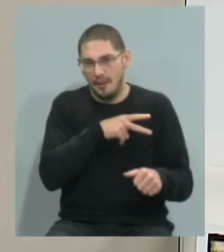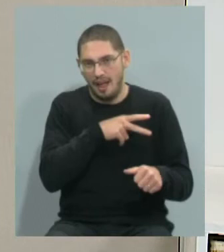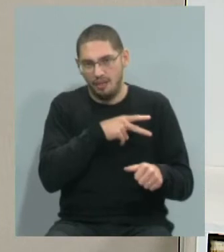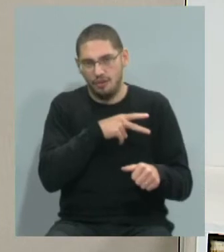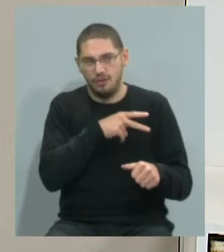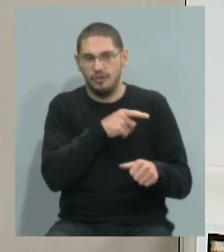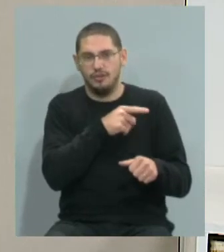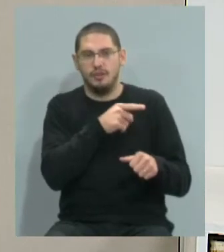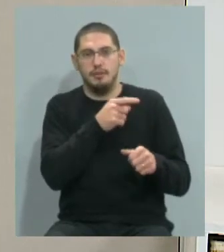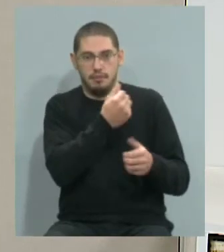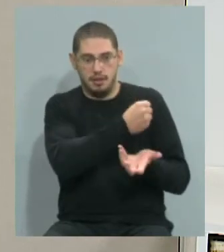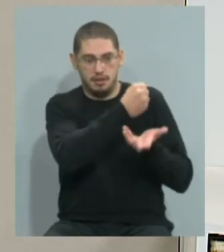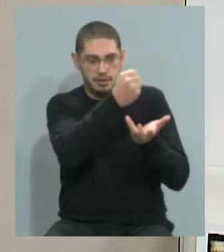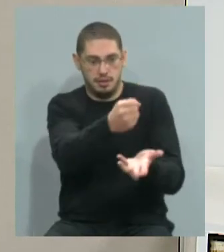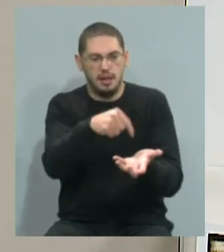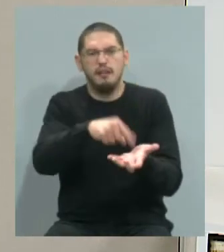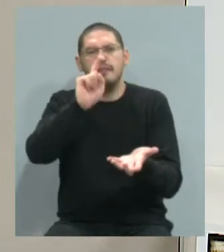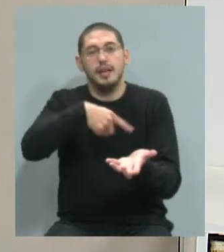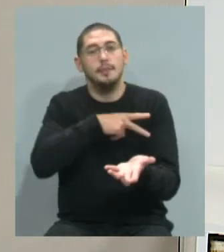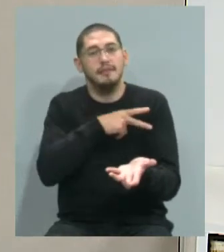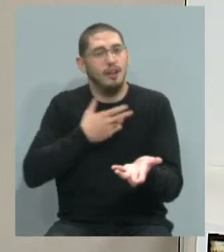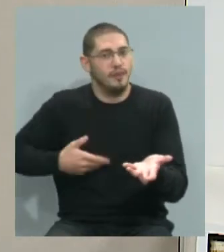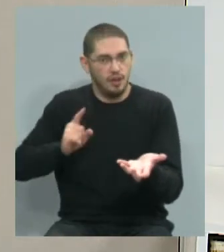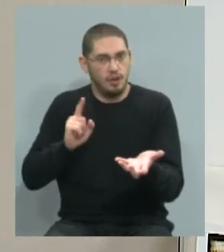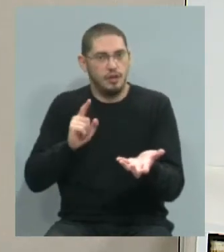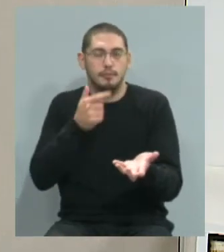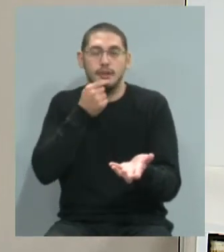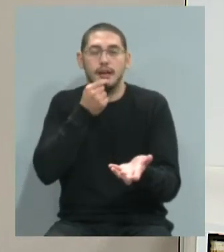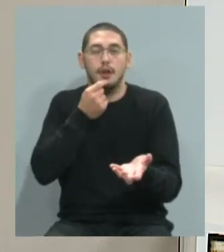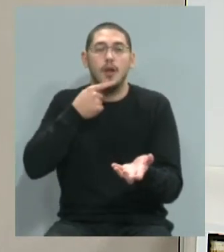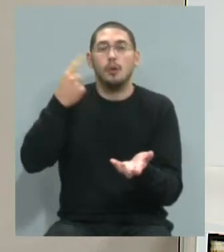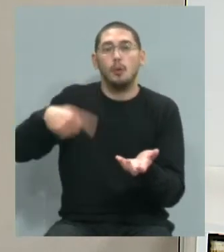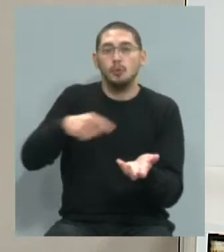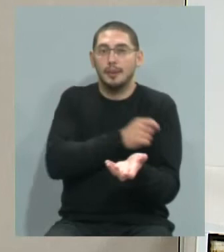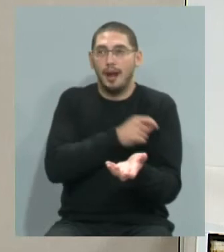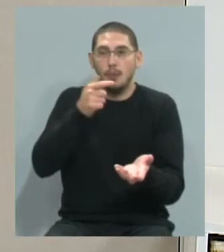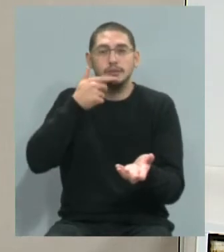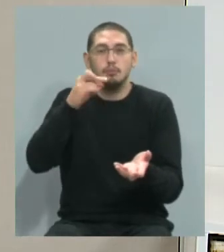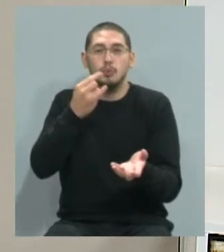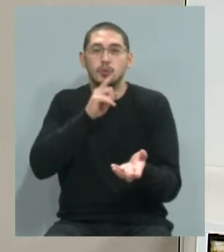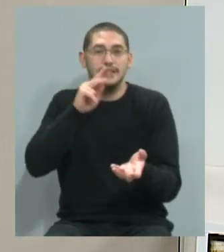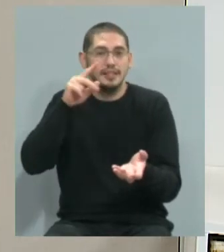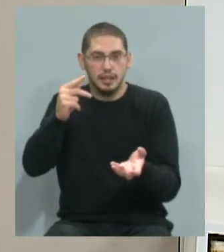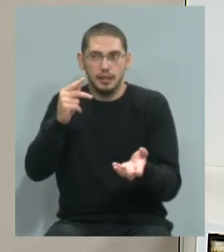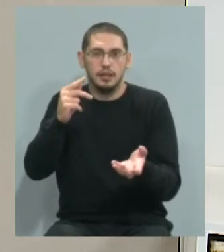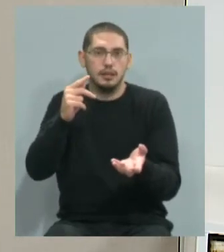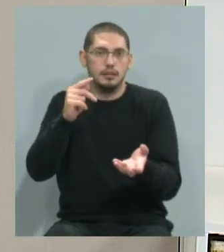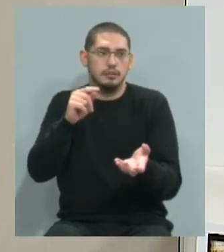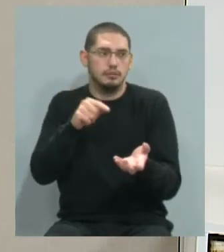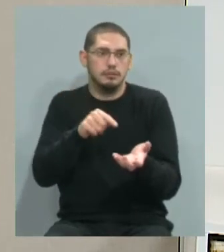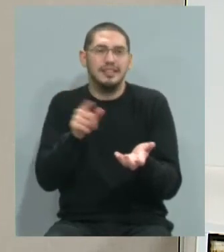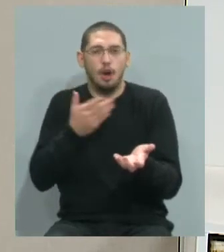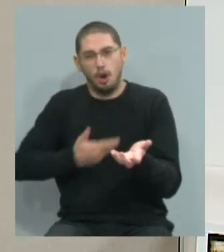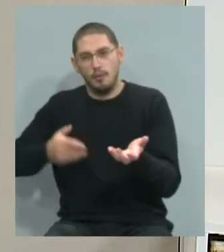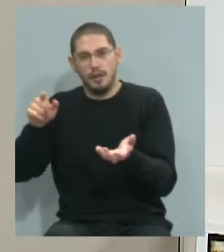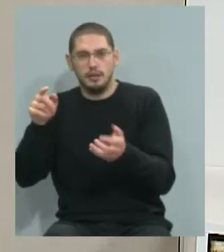investigación privada o financiada privadamente, que no es, por ejemplo, el caso de Sputnik, que es un fondo público de investigación, son institutos públicos. Pero